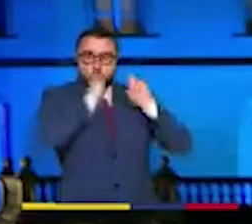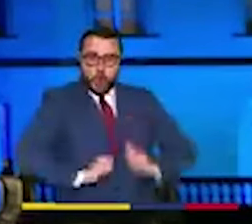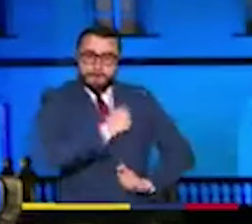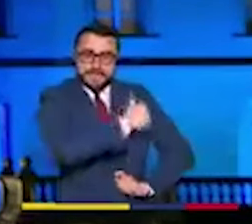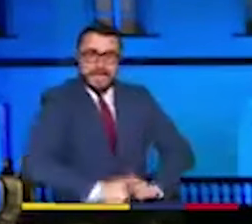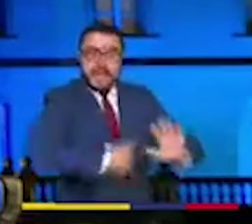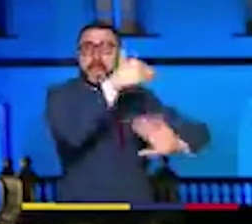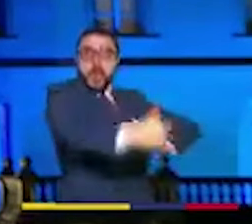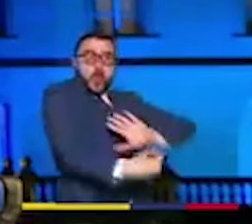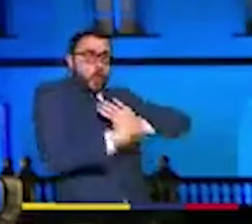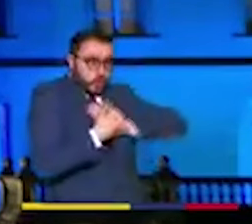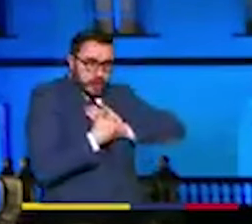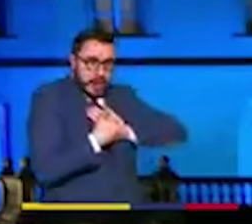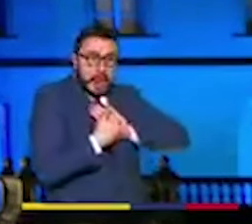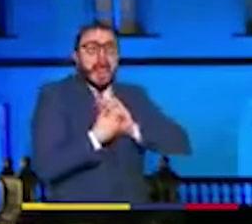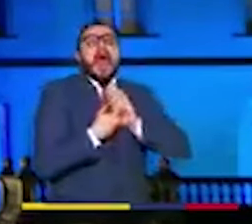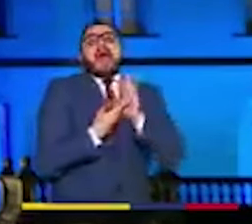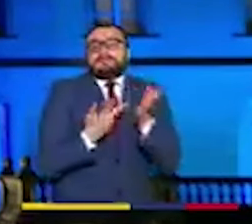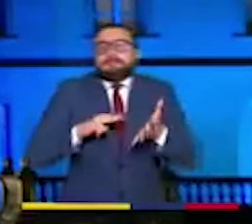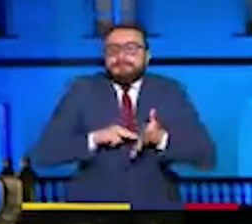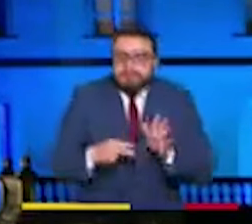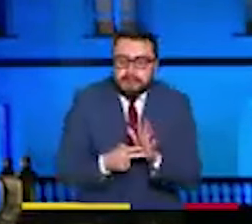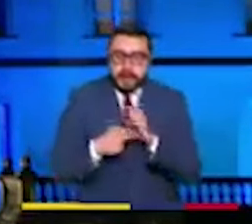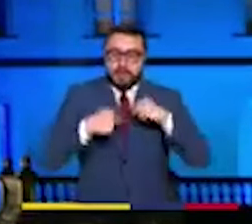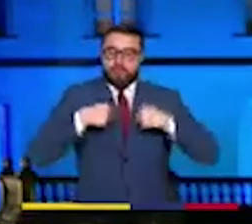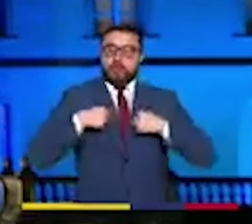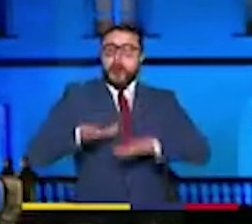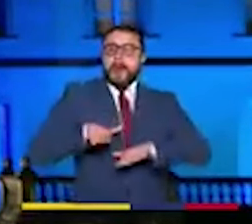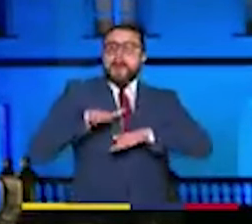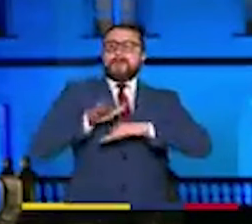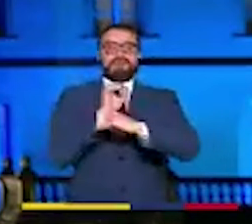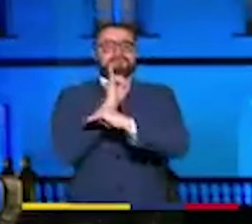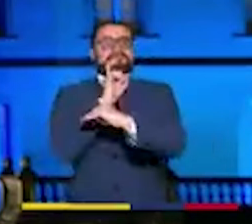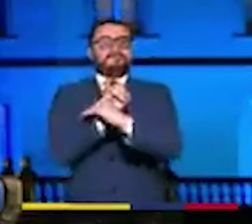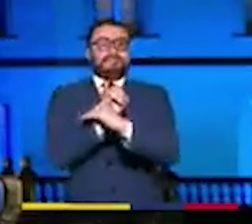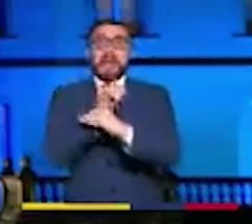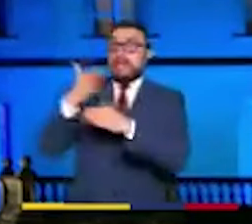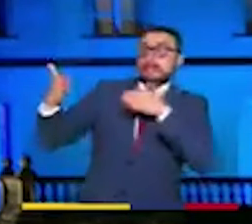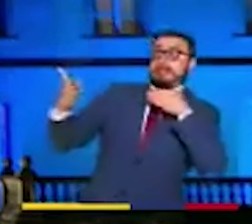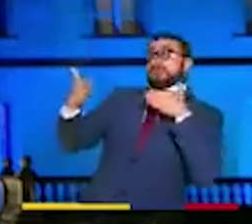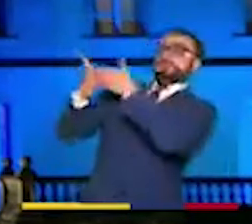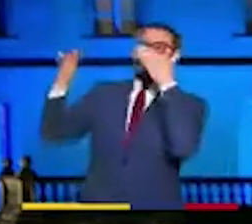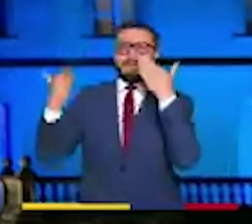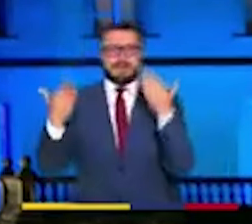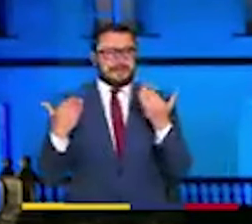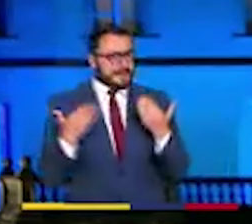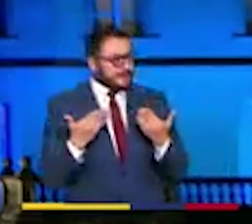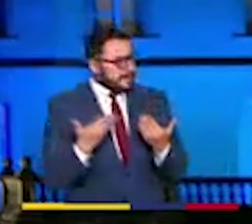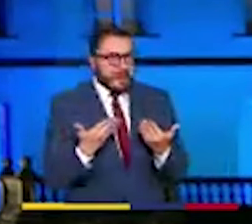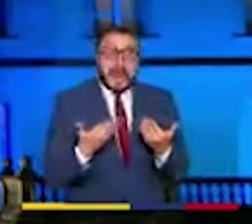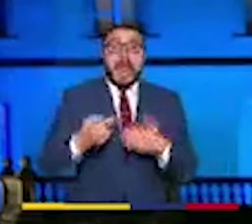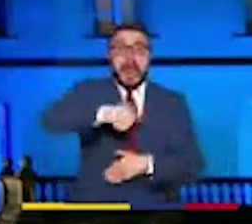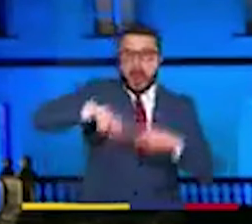la institucionalidad que represento. Quiero desmentir las cinco principales acusaciones que